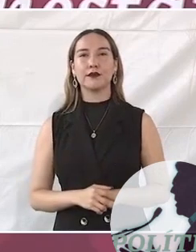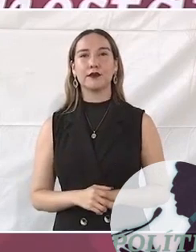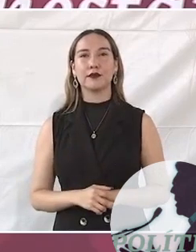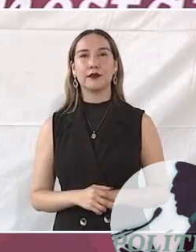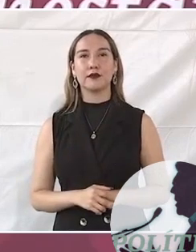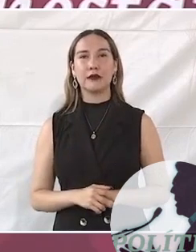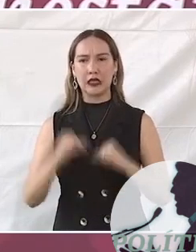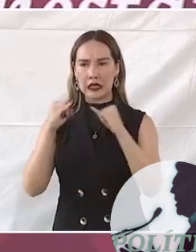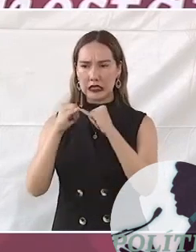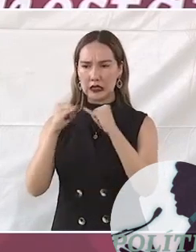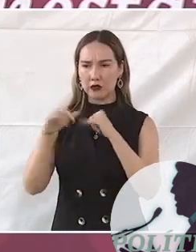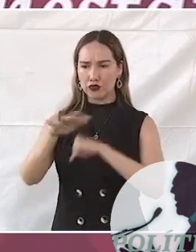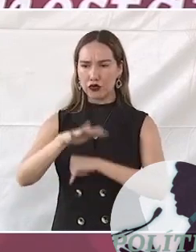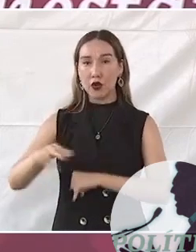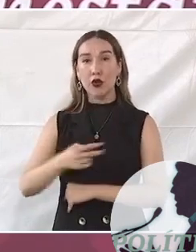entregado